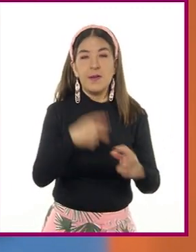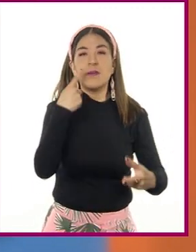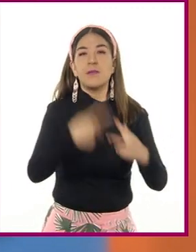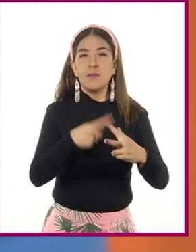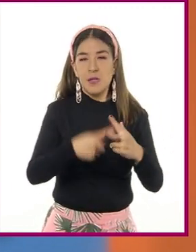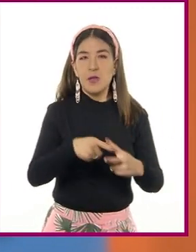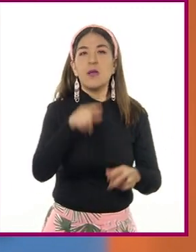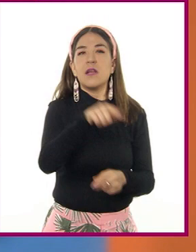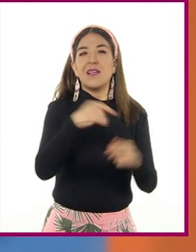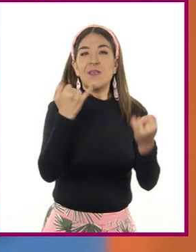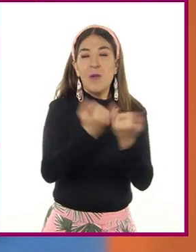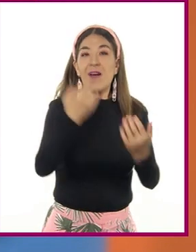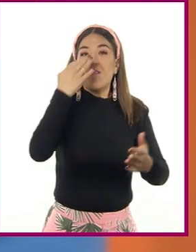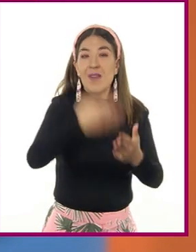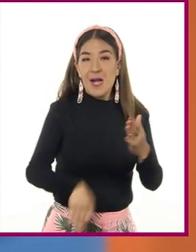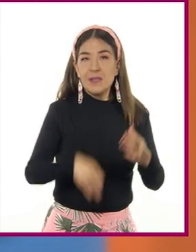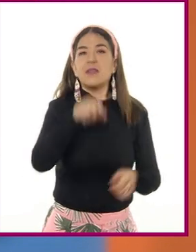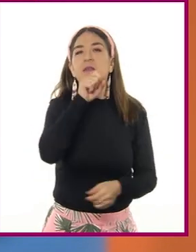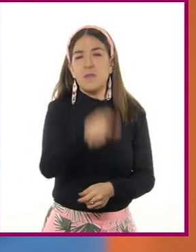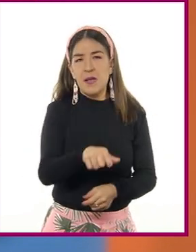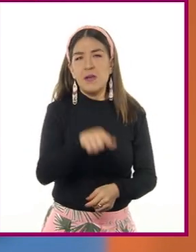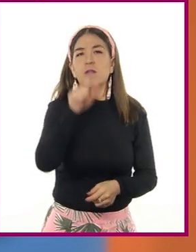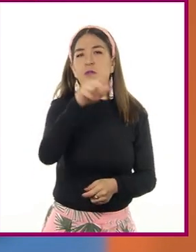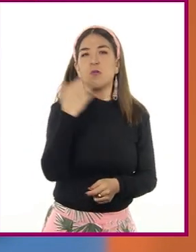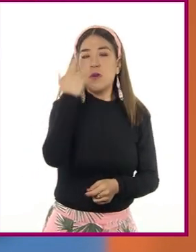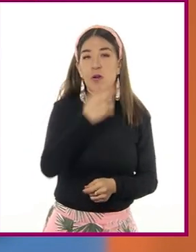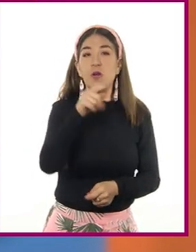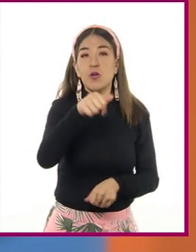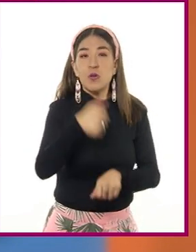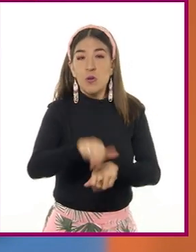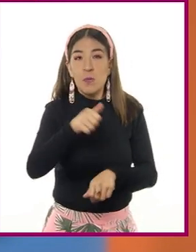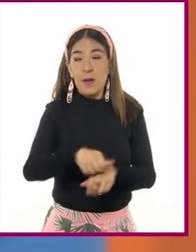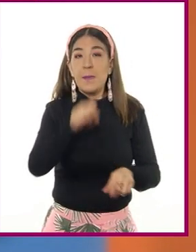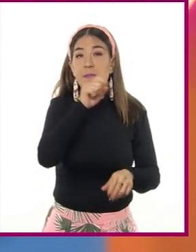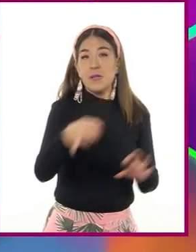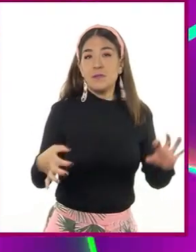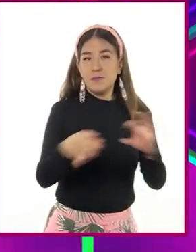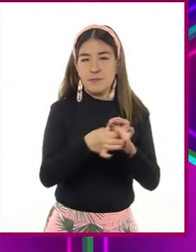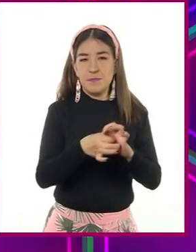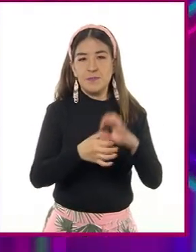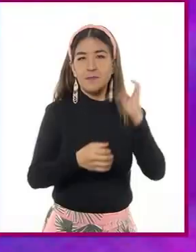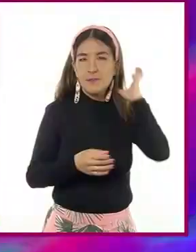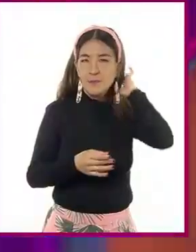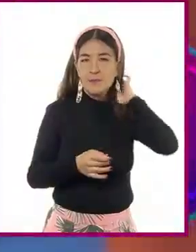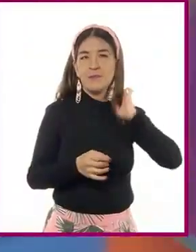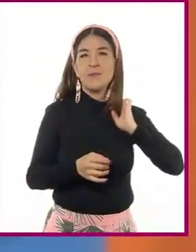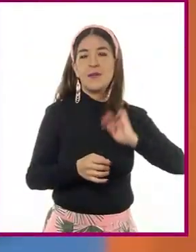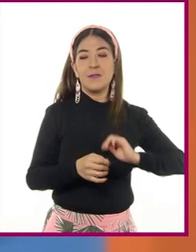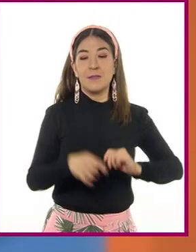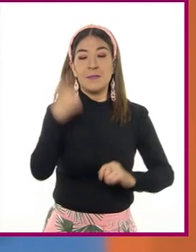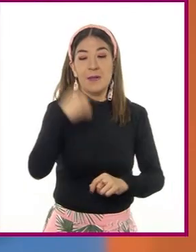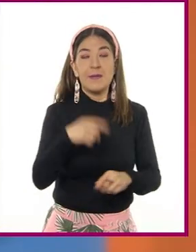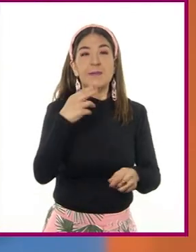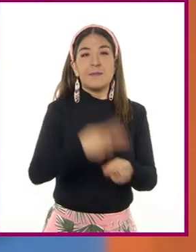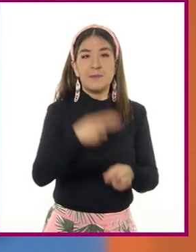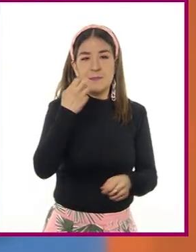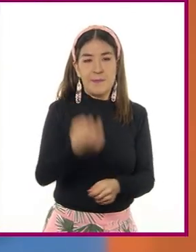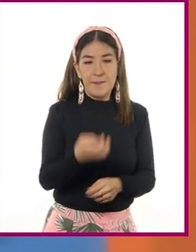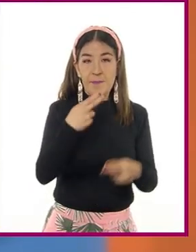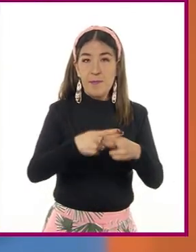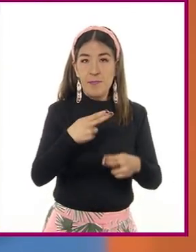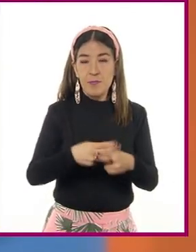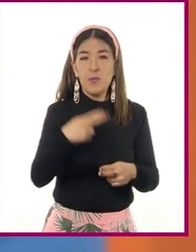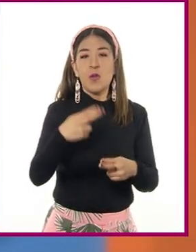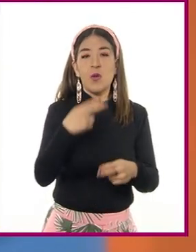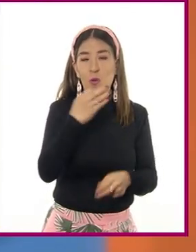Calcularemos términos faltantes y determinaremos si un número pertenece a la sucesión. Para esta sesión necesitarán